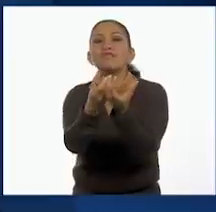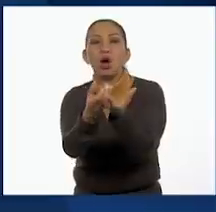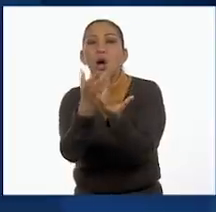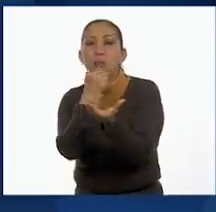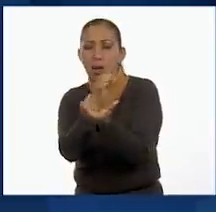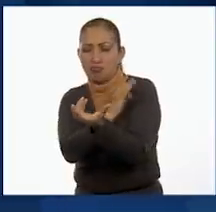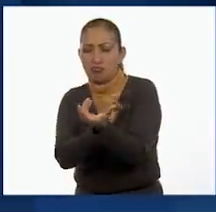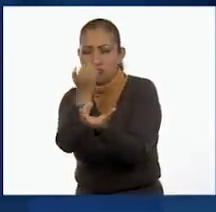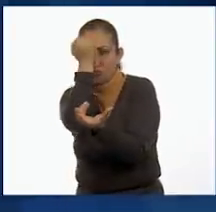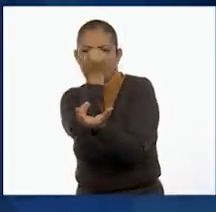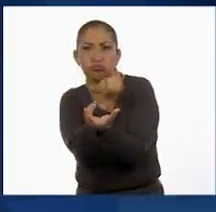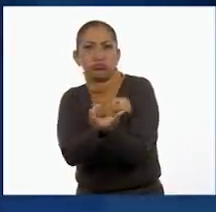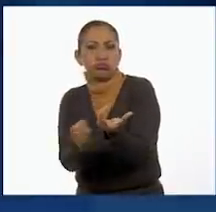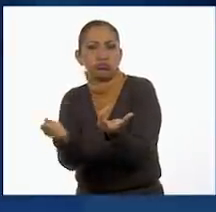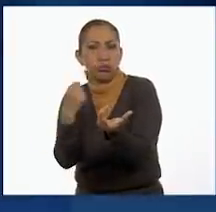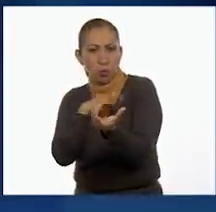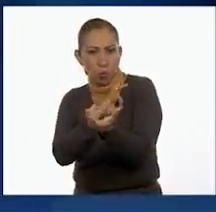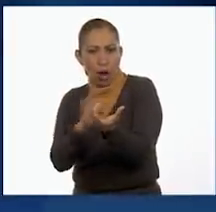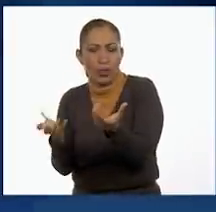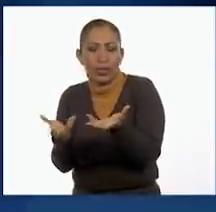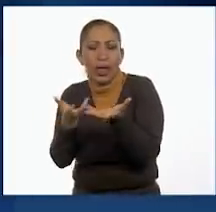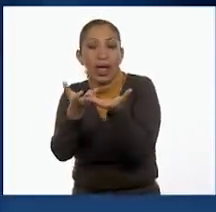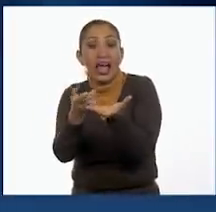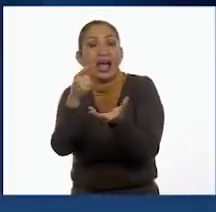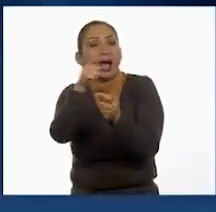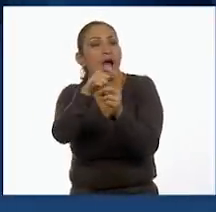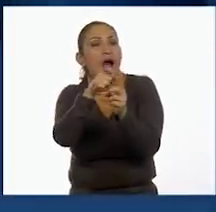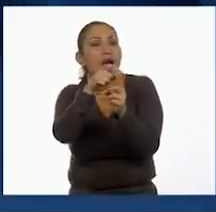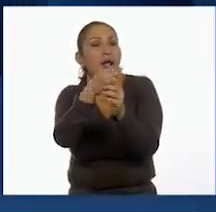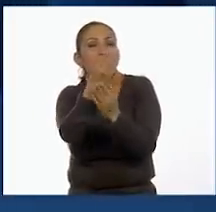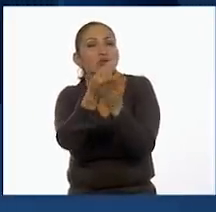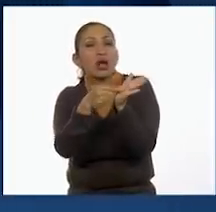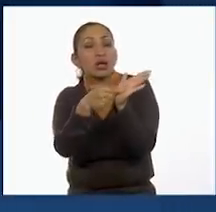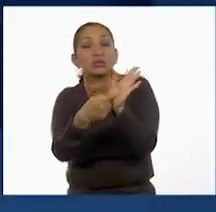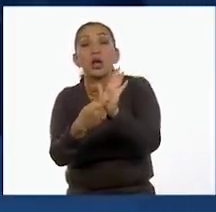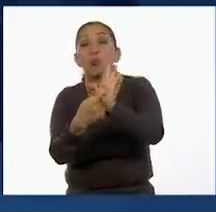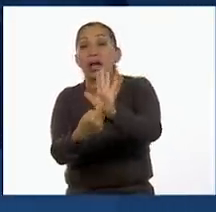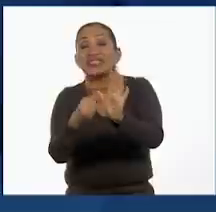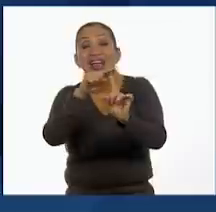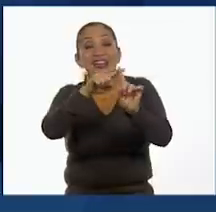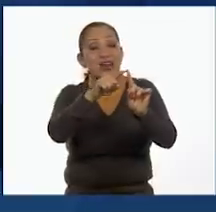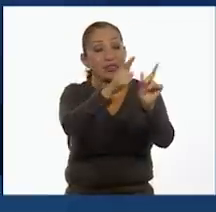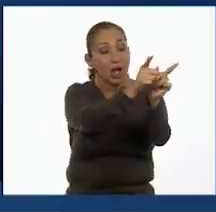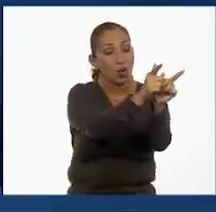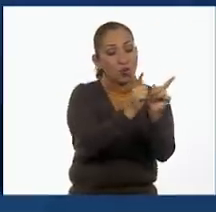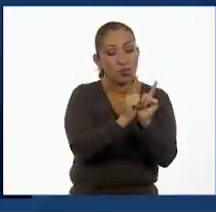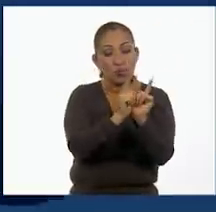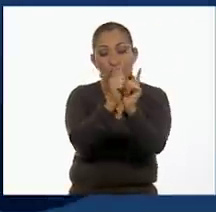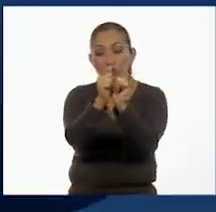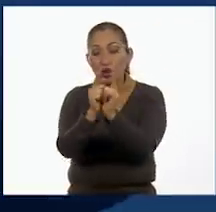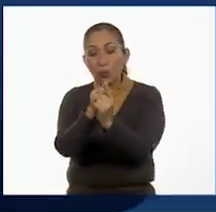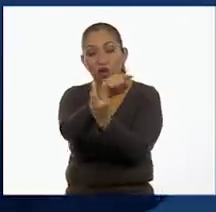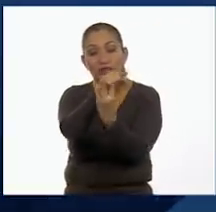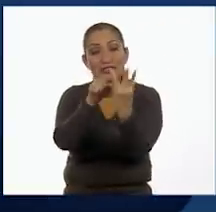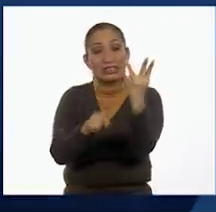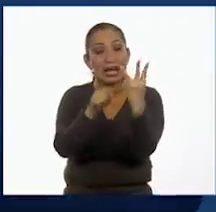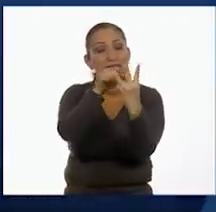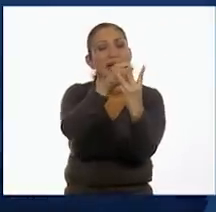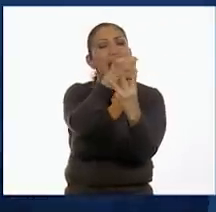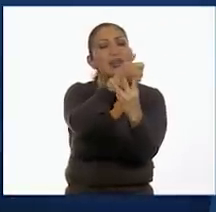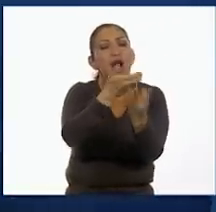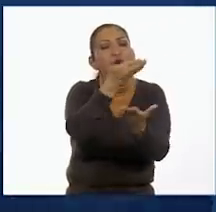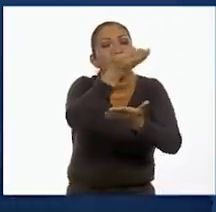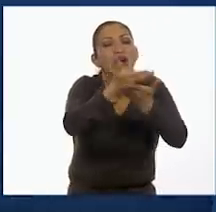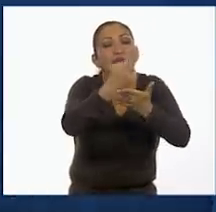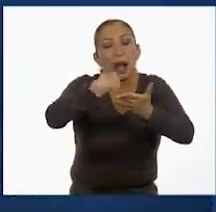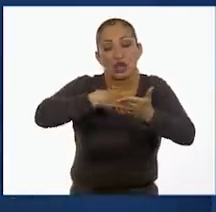hombres capaces y experimentados. Esta caricatura lo que muestra son los diferentes bandos y lo que ofrecía cada uno de estos bandos